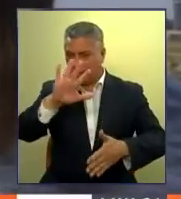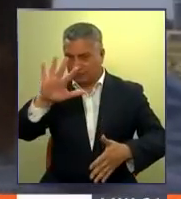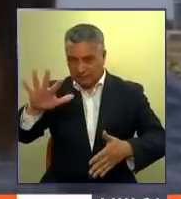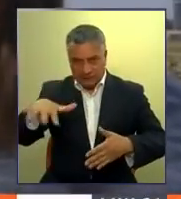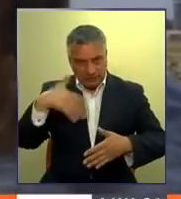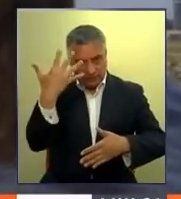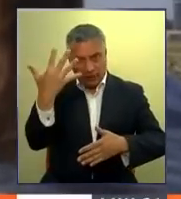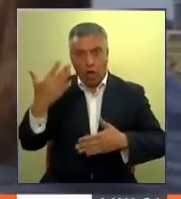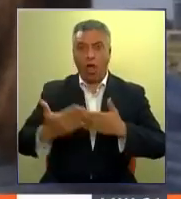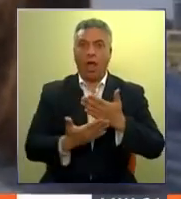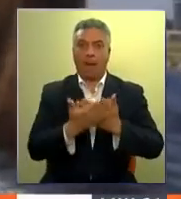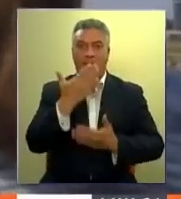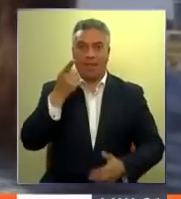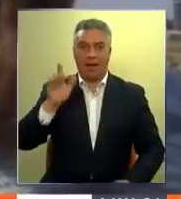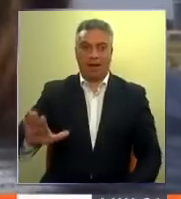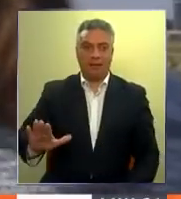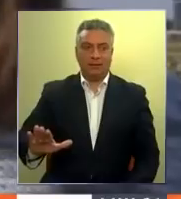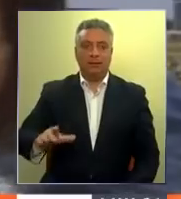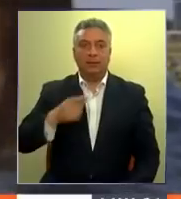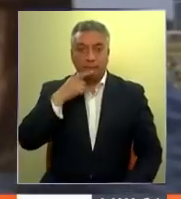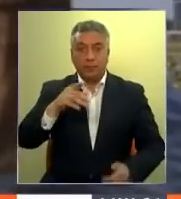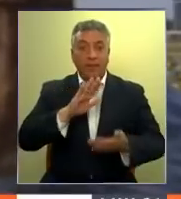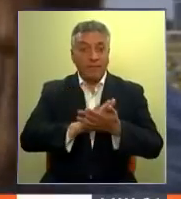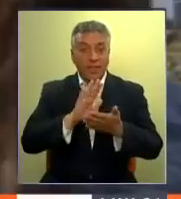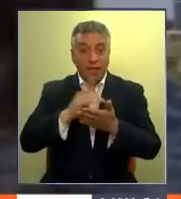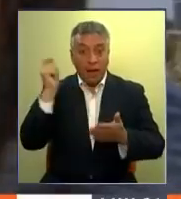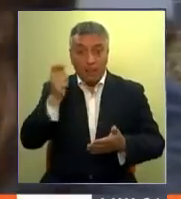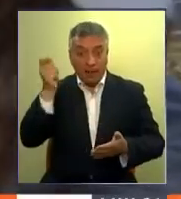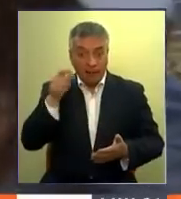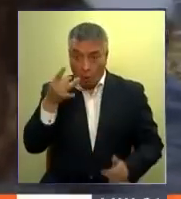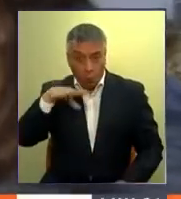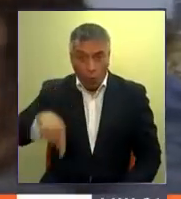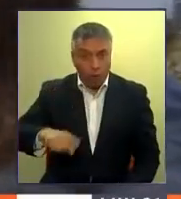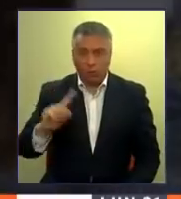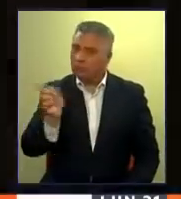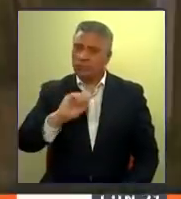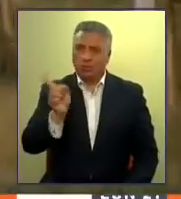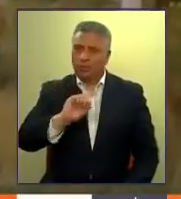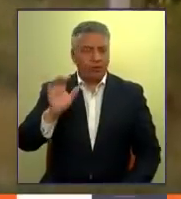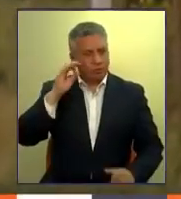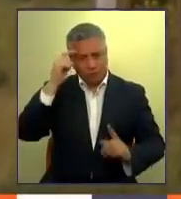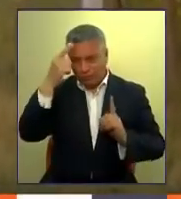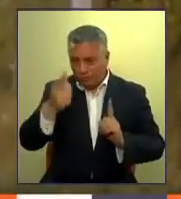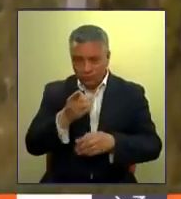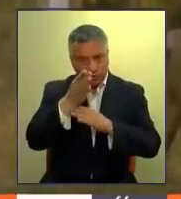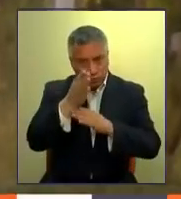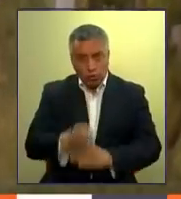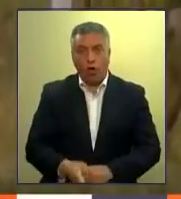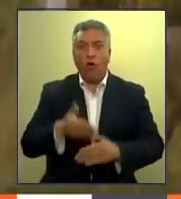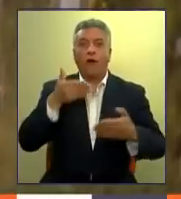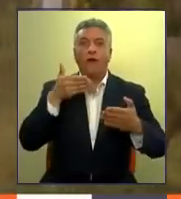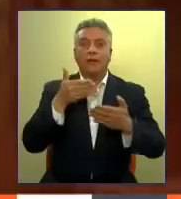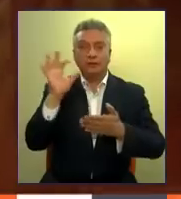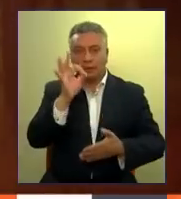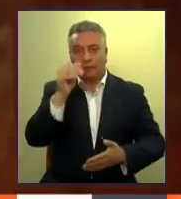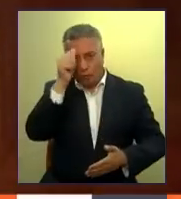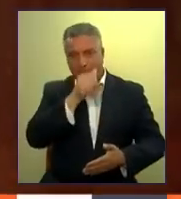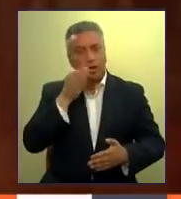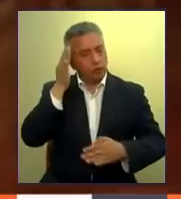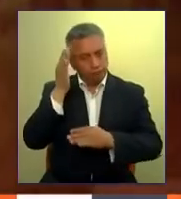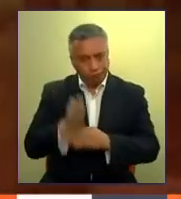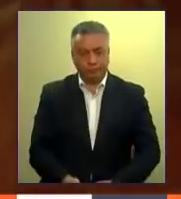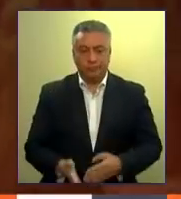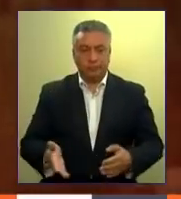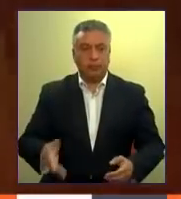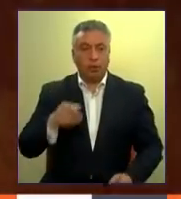solamente ahora por fiestas patrias sino que es algo constante es de todos los fines de semana si en algún momento usted le tocó la mala fortuna